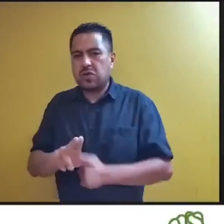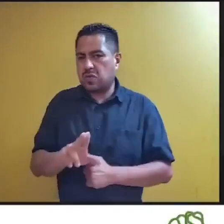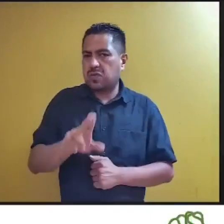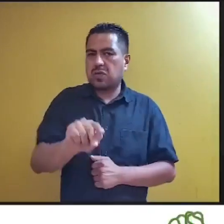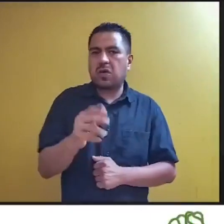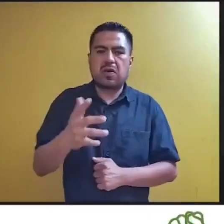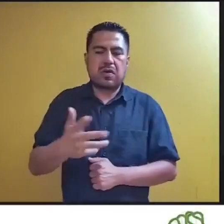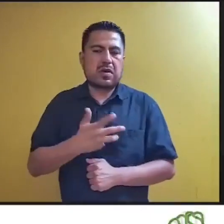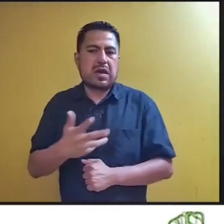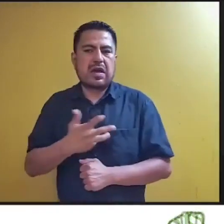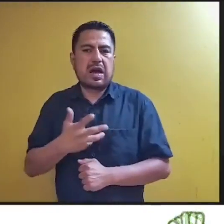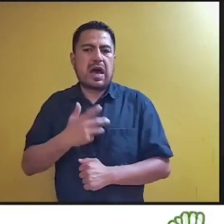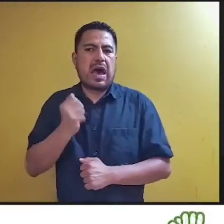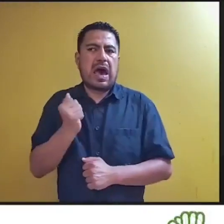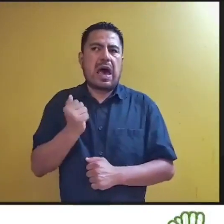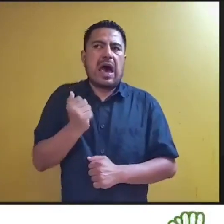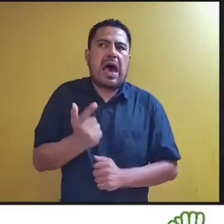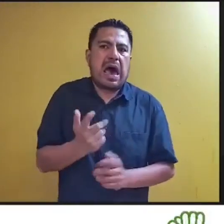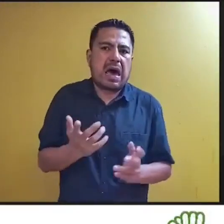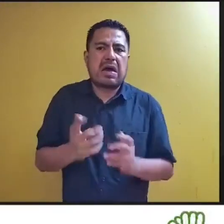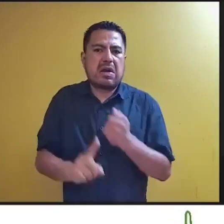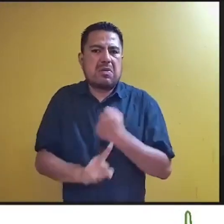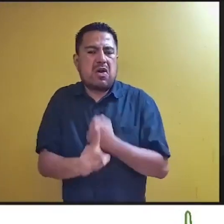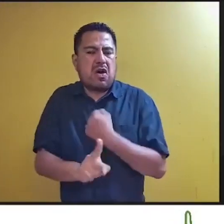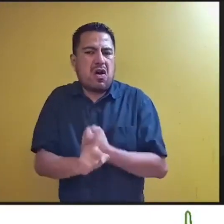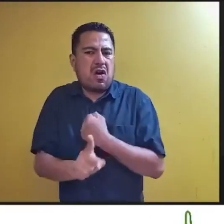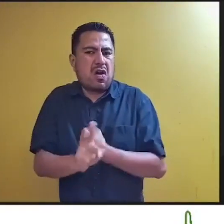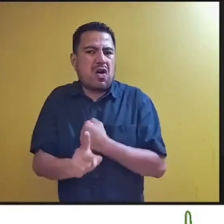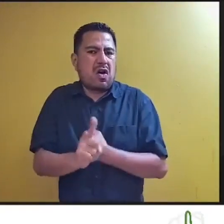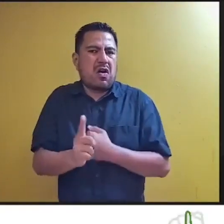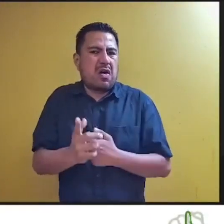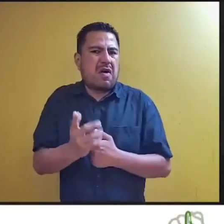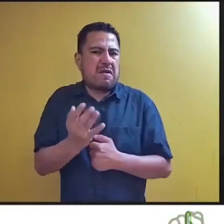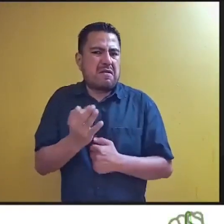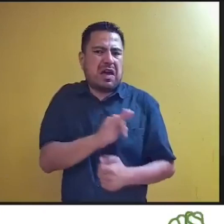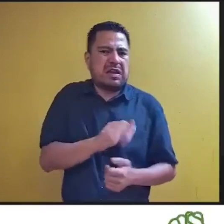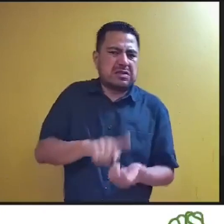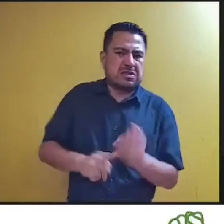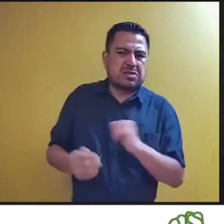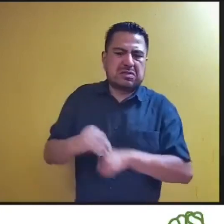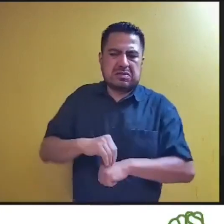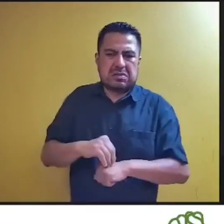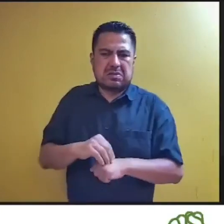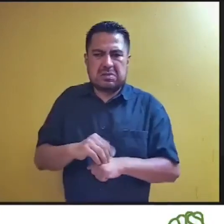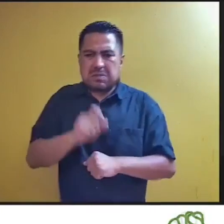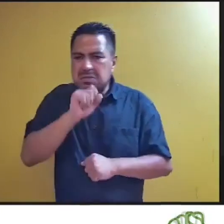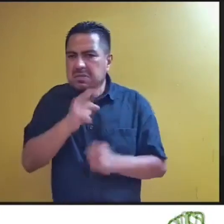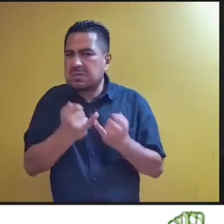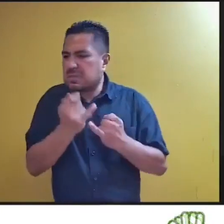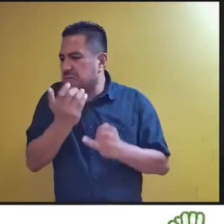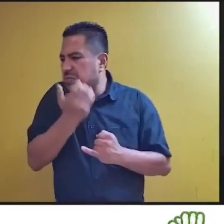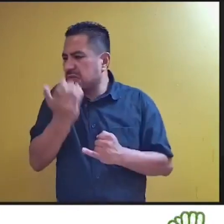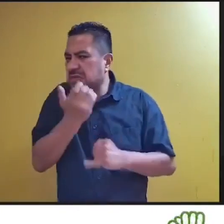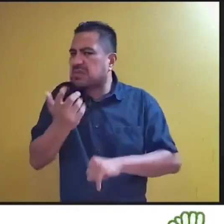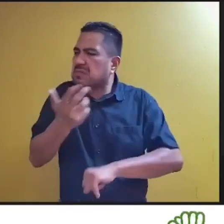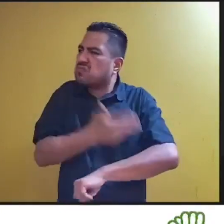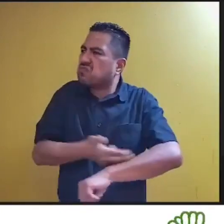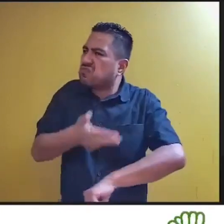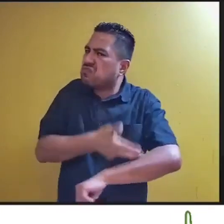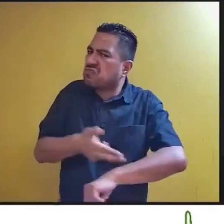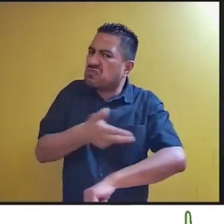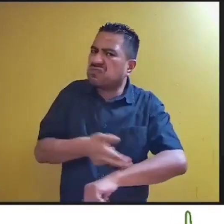tener alguna afectación o irregularidad, y practicar las